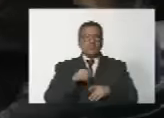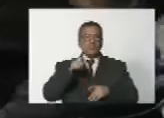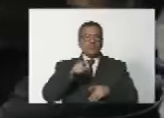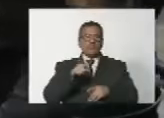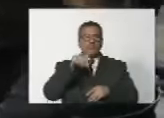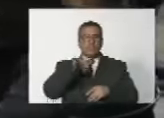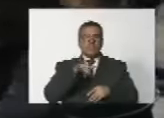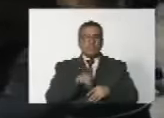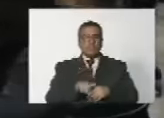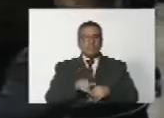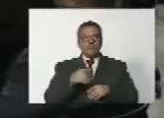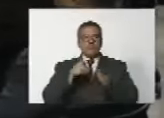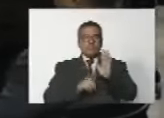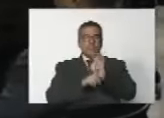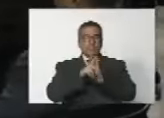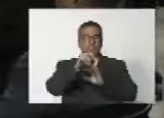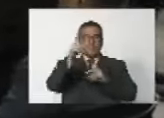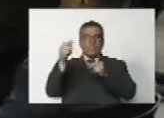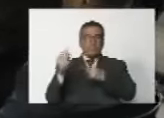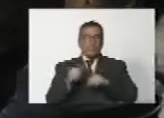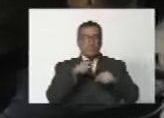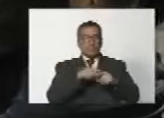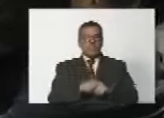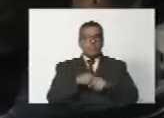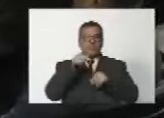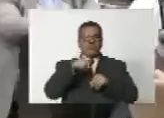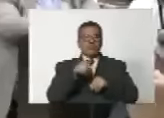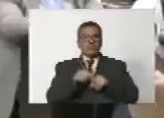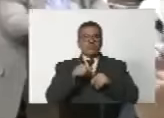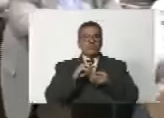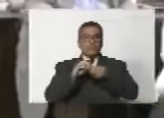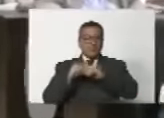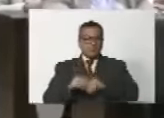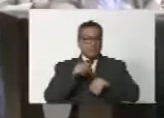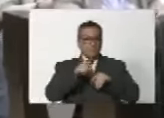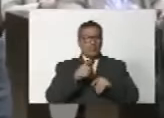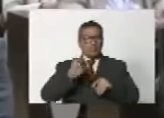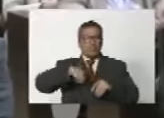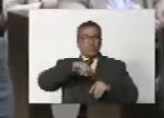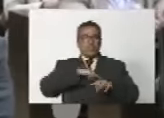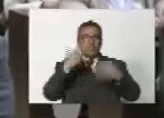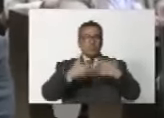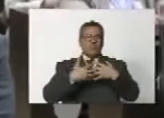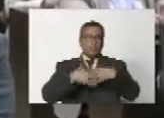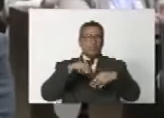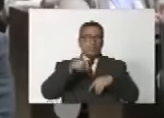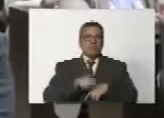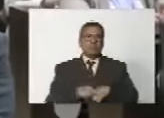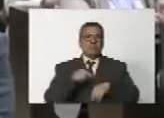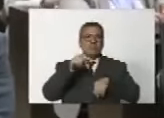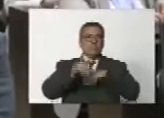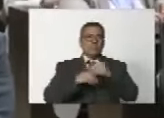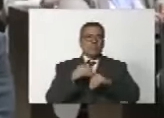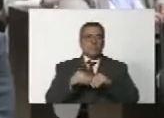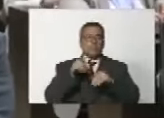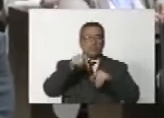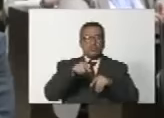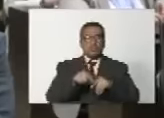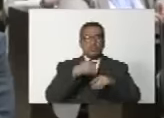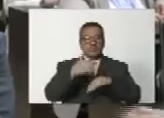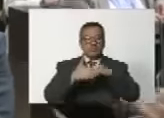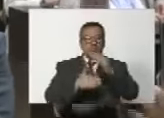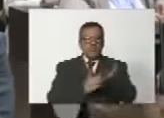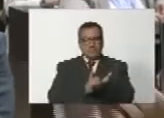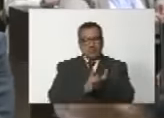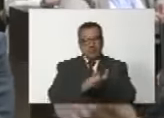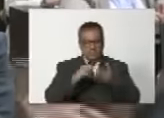con ella hemos crecido económicamente, con ella hemos recuperado nuestra industria petrolera. Con ella y sin ella vamos